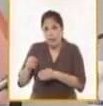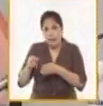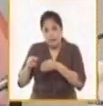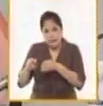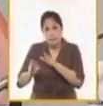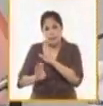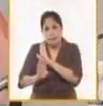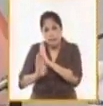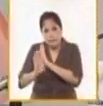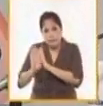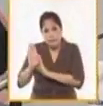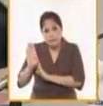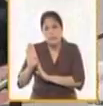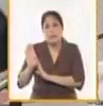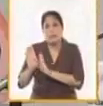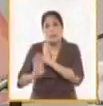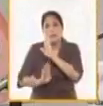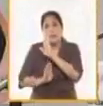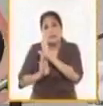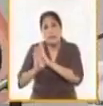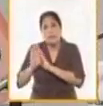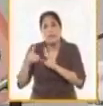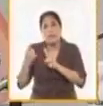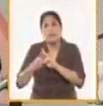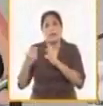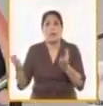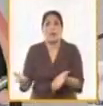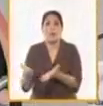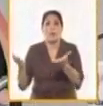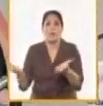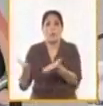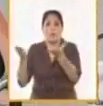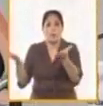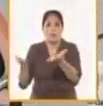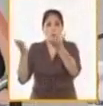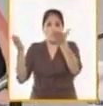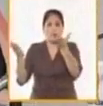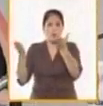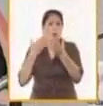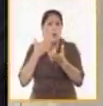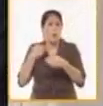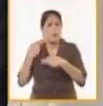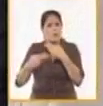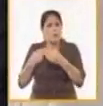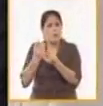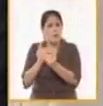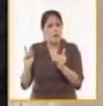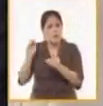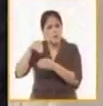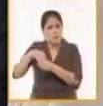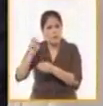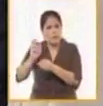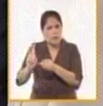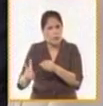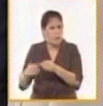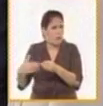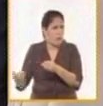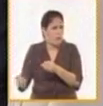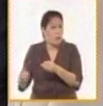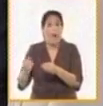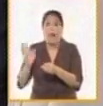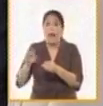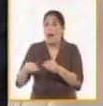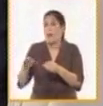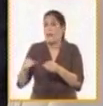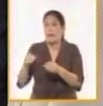desarrollo, ha ido una evolución, vamos a decir, estructural en cuanto a cómo se ejerce la democracia. Que a veces uno,